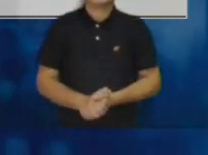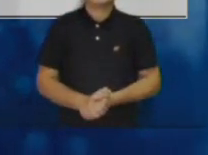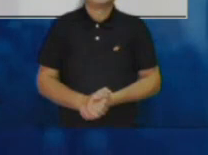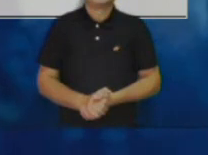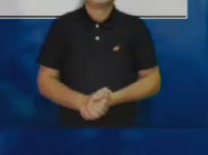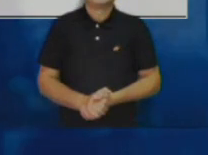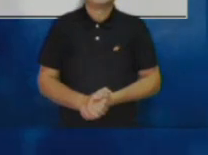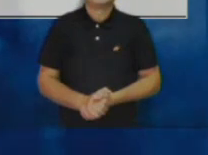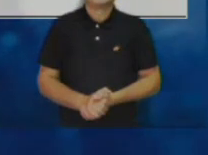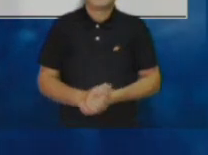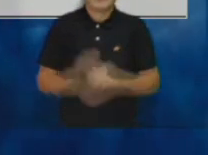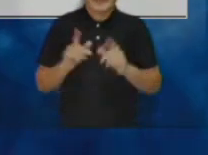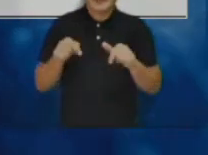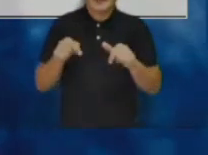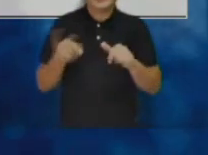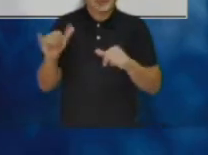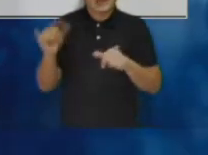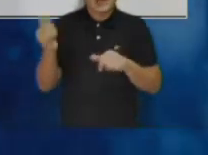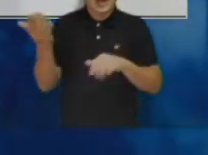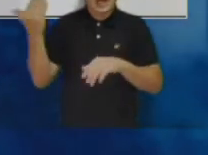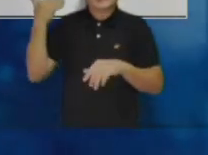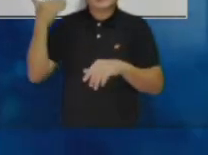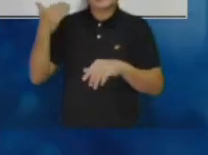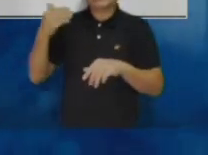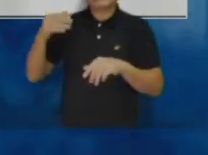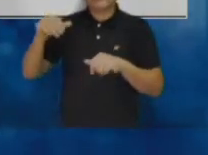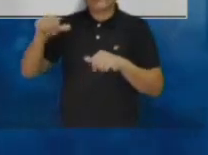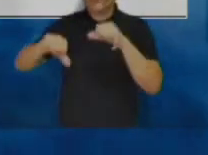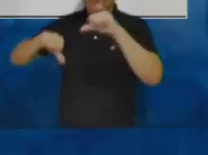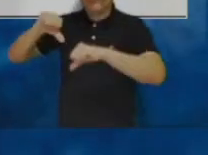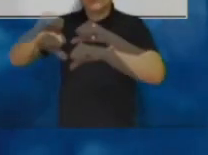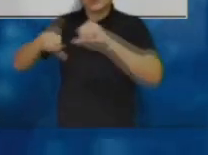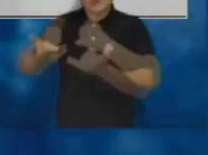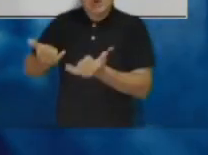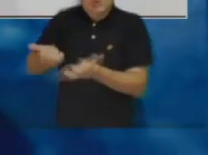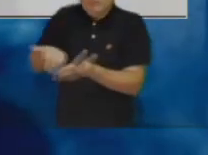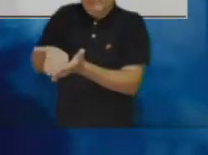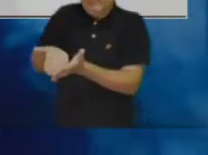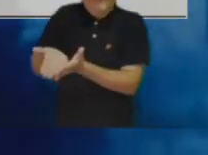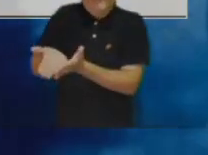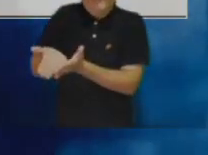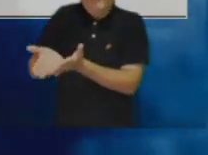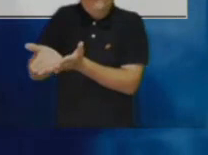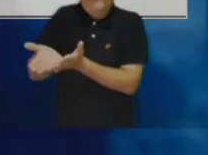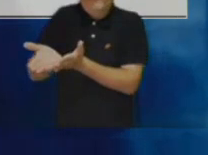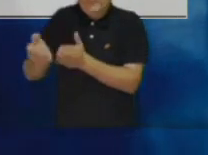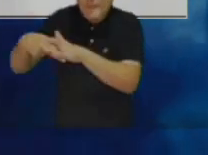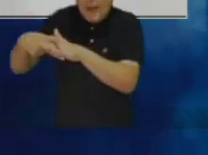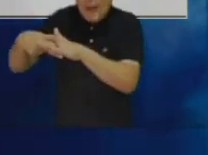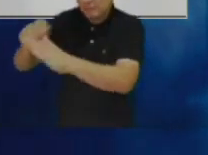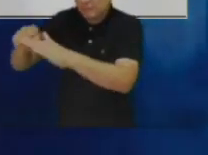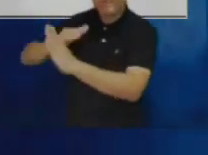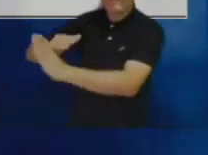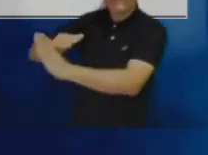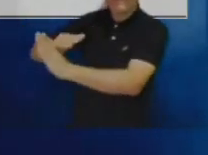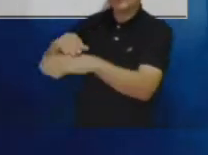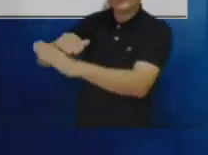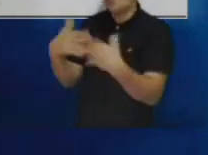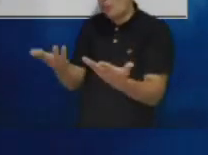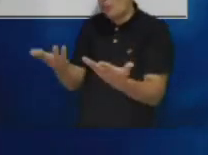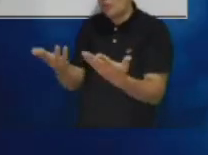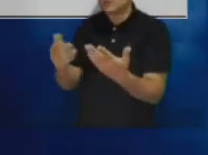hay experimentos en curso para trabajar sobre interferencia y intervenimos